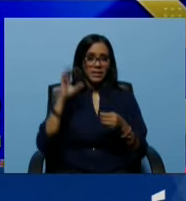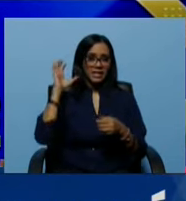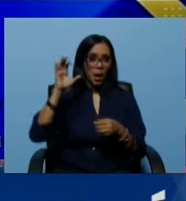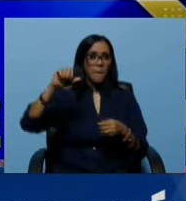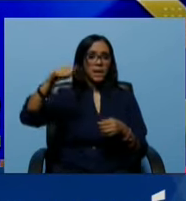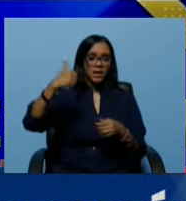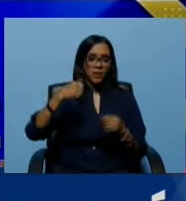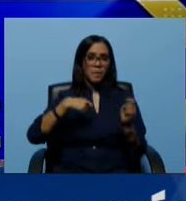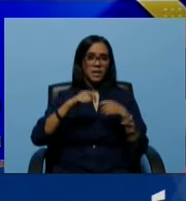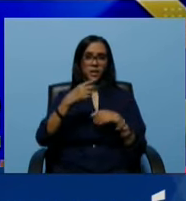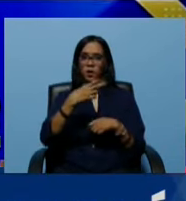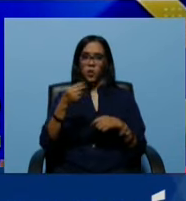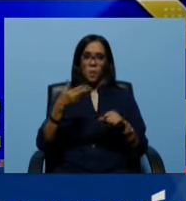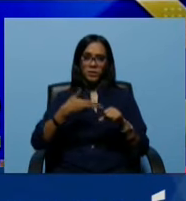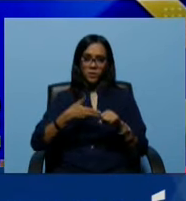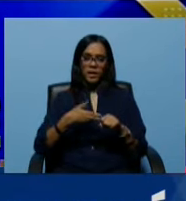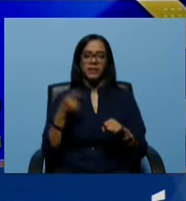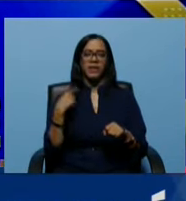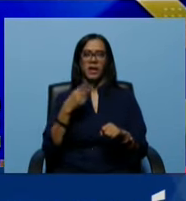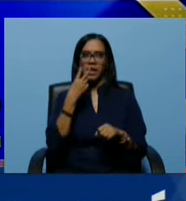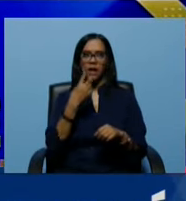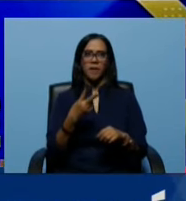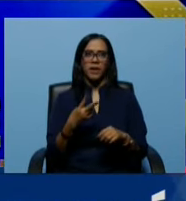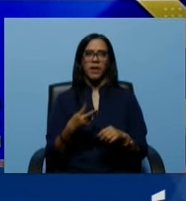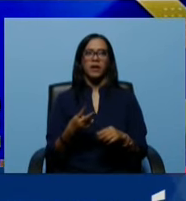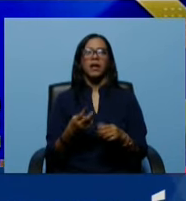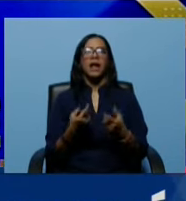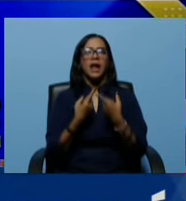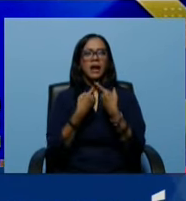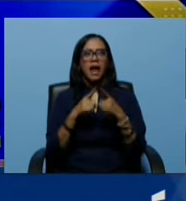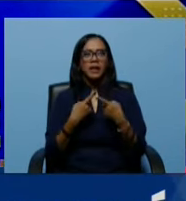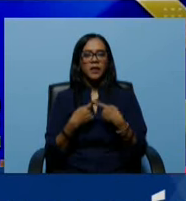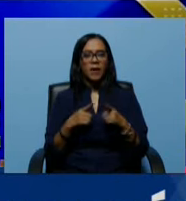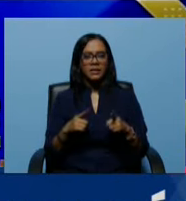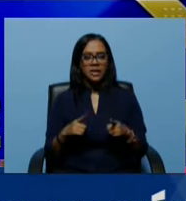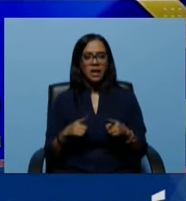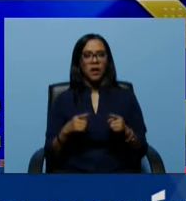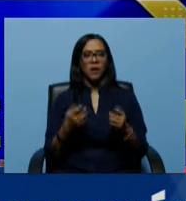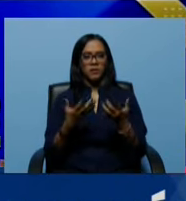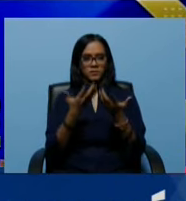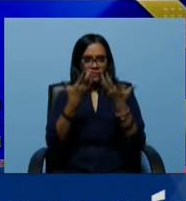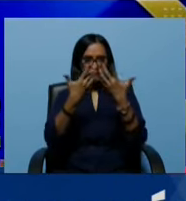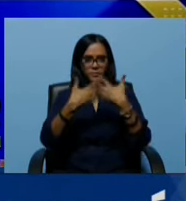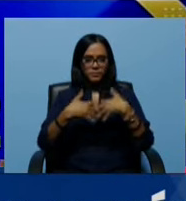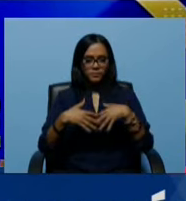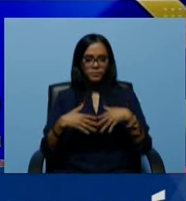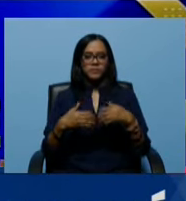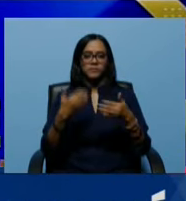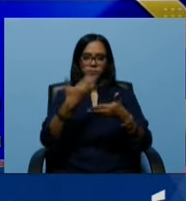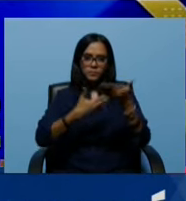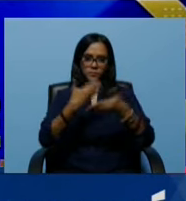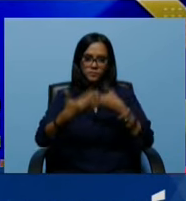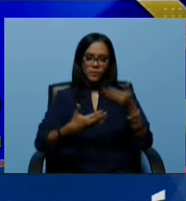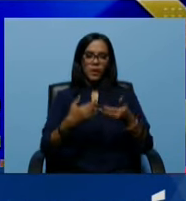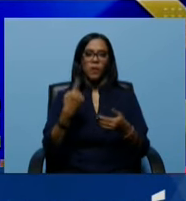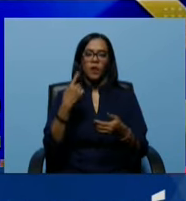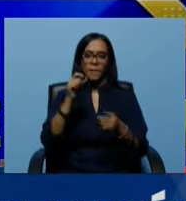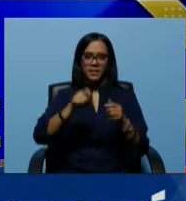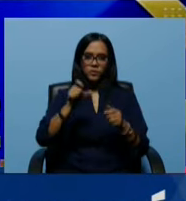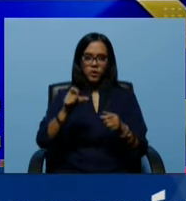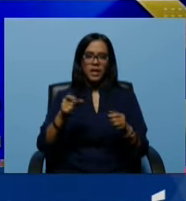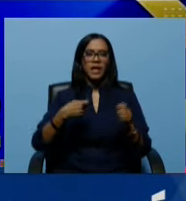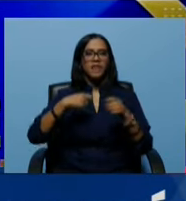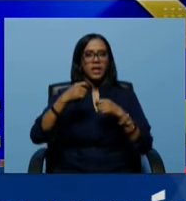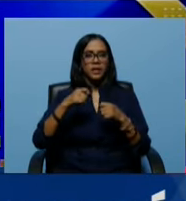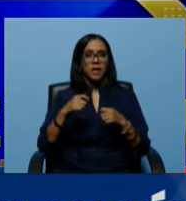Exportación o Petrolera tiene que ver con la diversidad de trámites que hoy tiene que enfrentar un exportador. Ahora va a ser